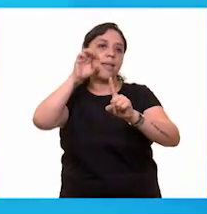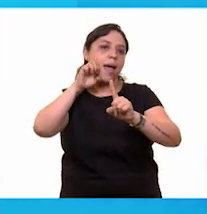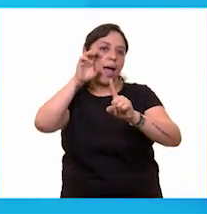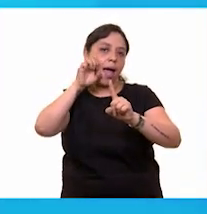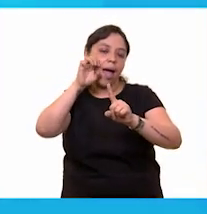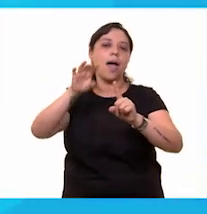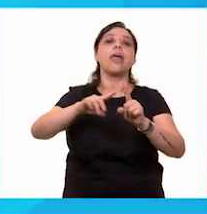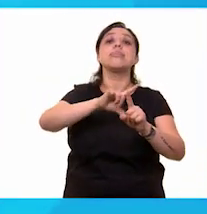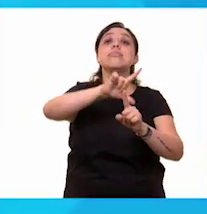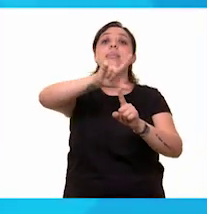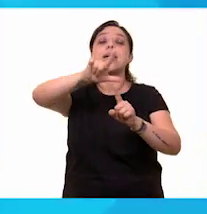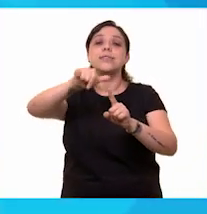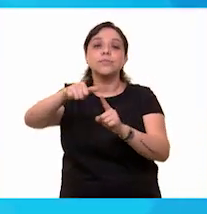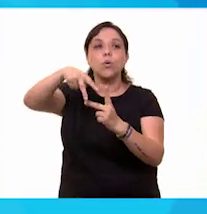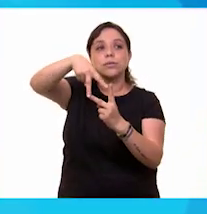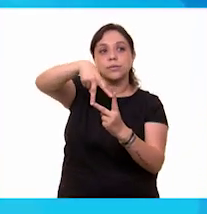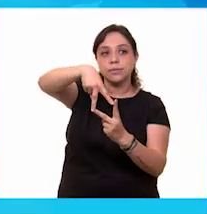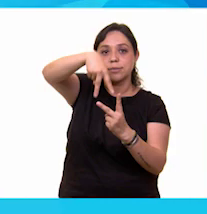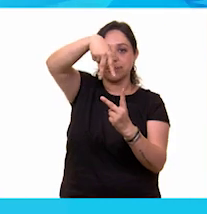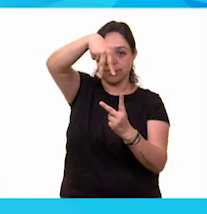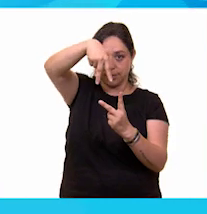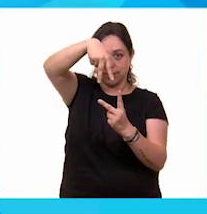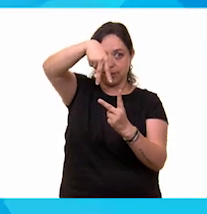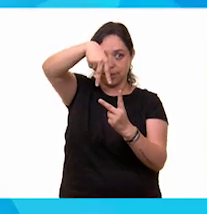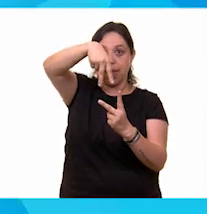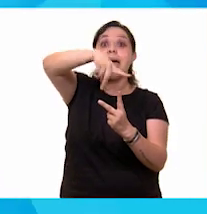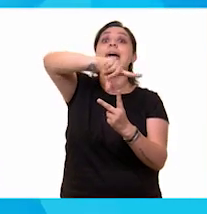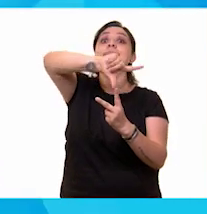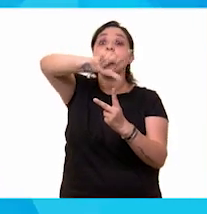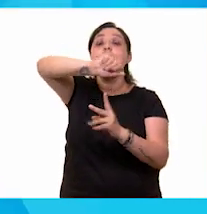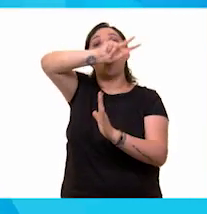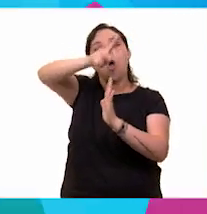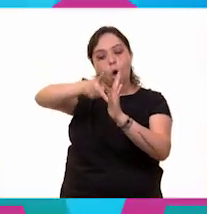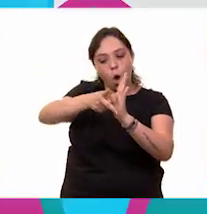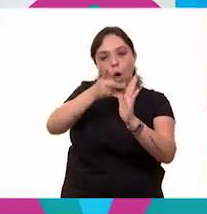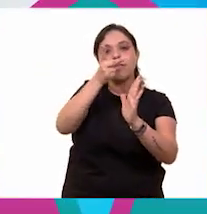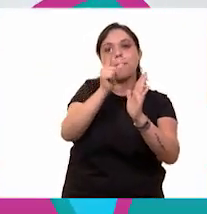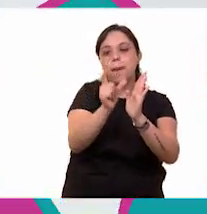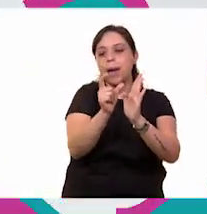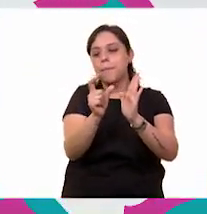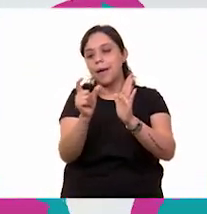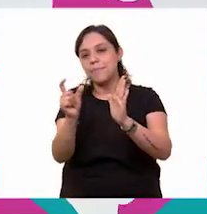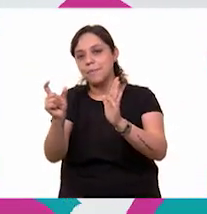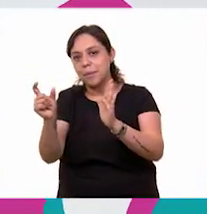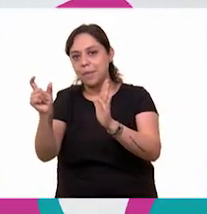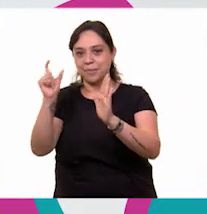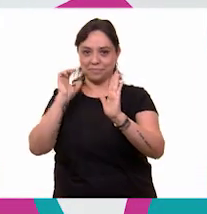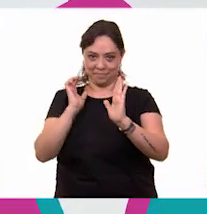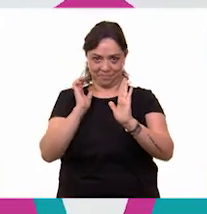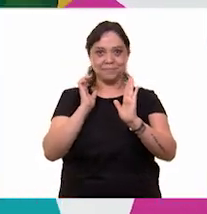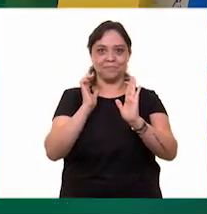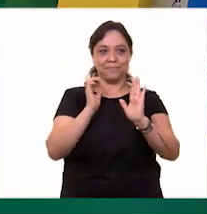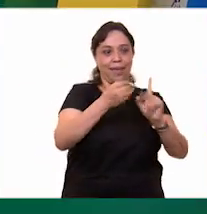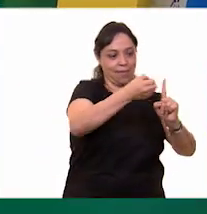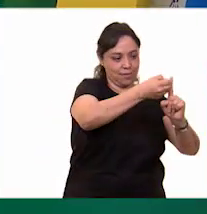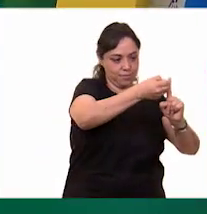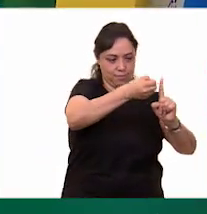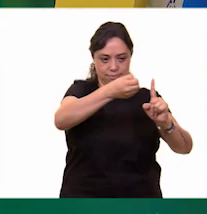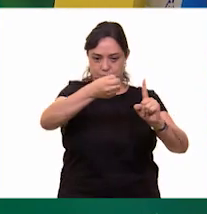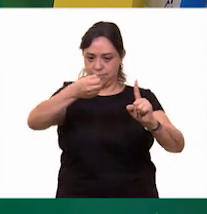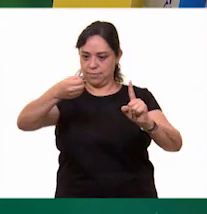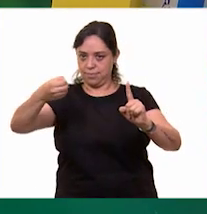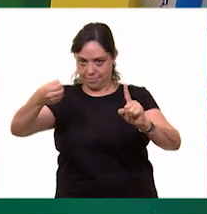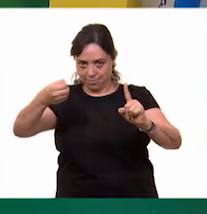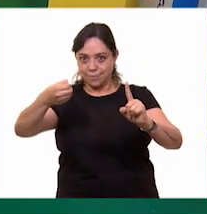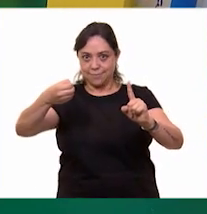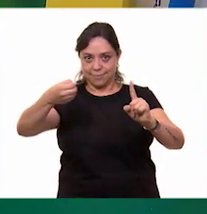naranja, después un rombo. Y así hasta terminar en el rombo. Hizo una secuencia de figuras.